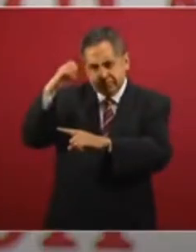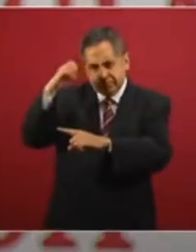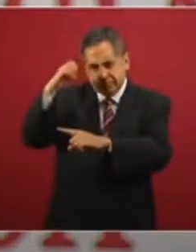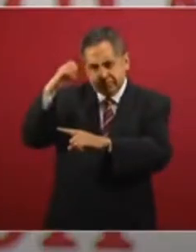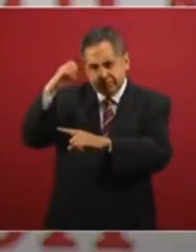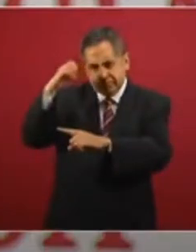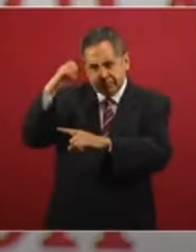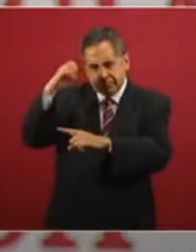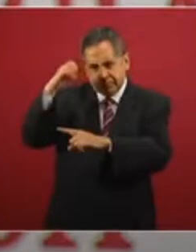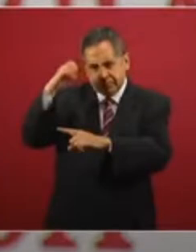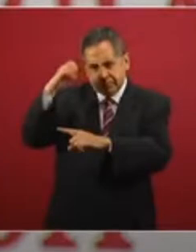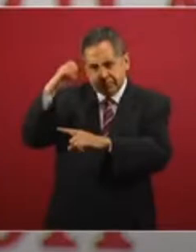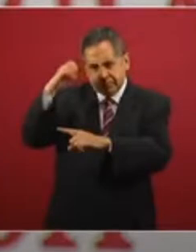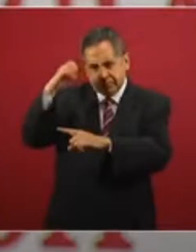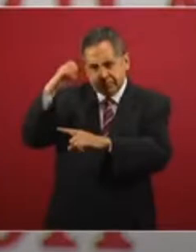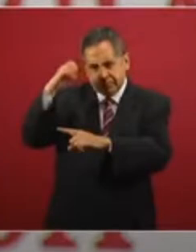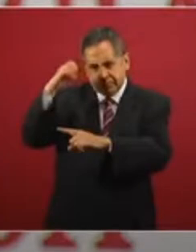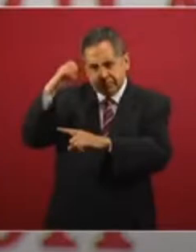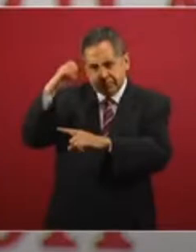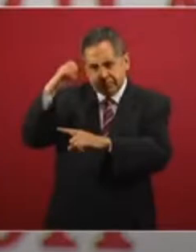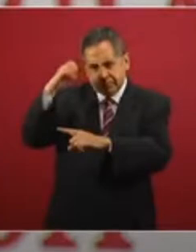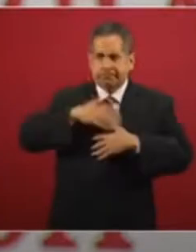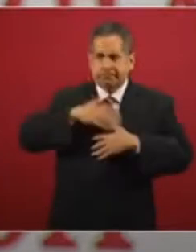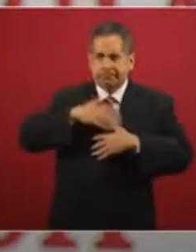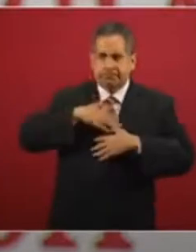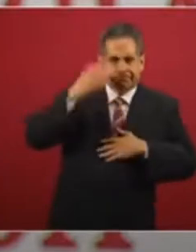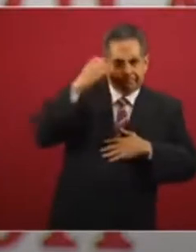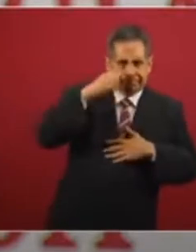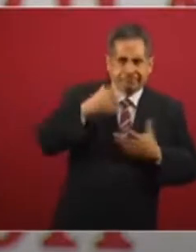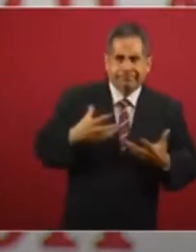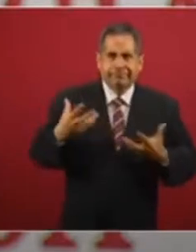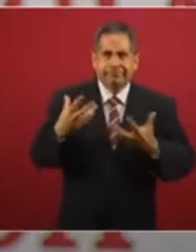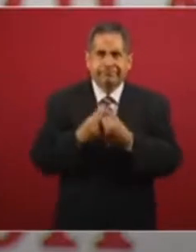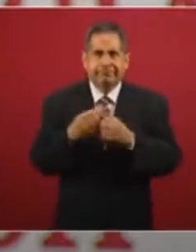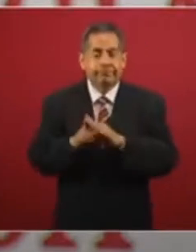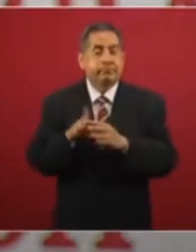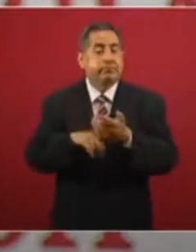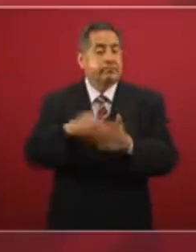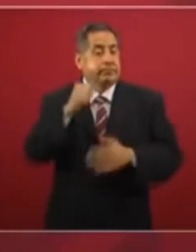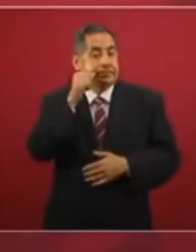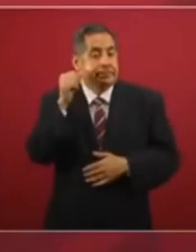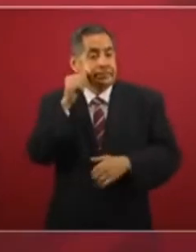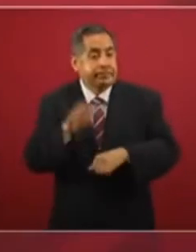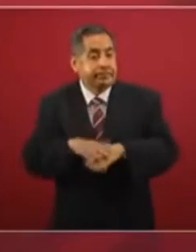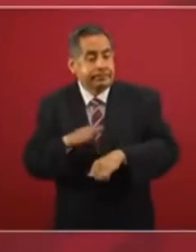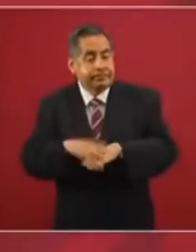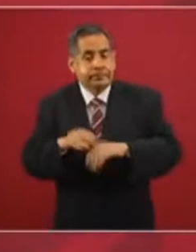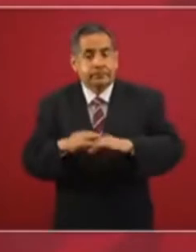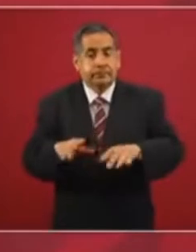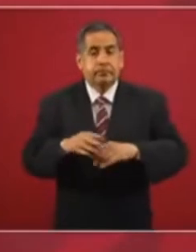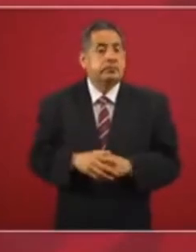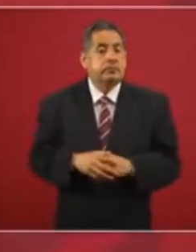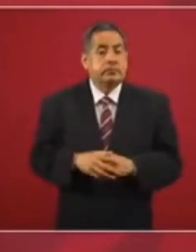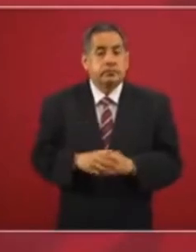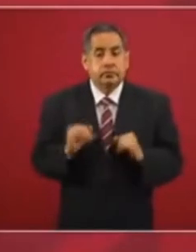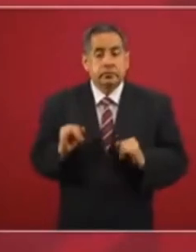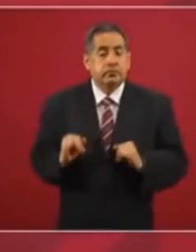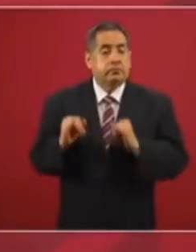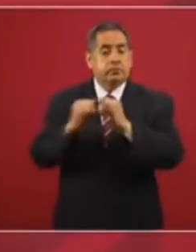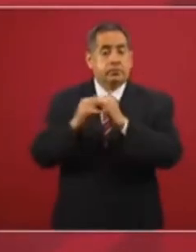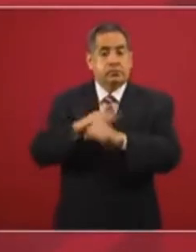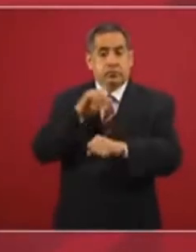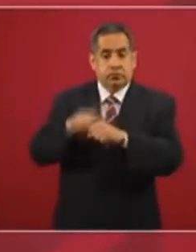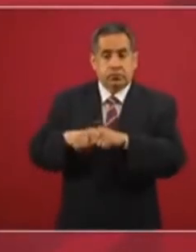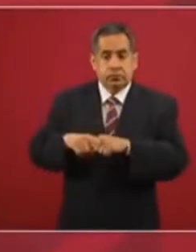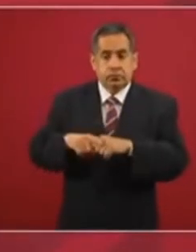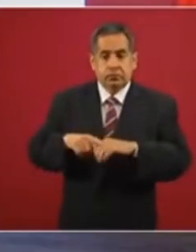very helpful with their experts and ours. Bueno, ayer nos dijeron, nos informaron que el Instituto Nacional de Enfermedades